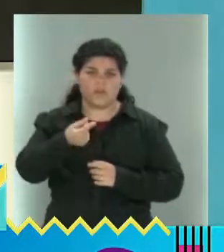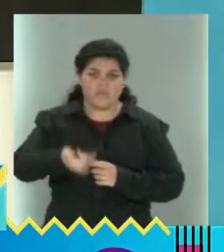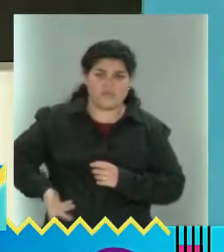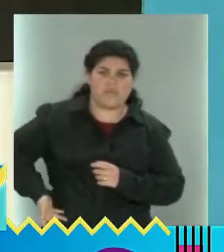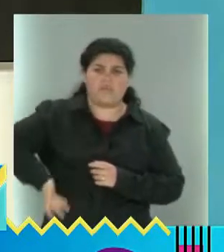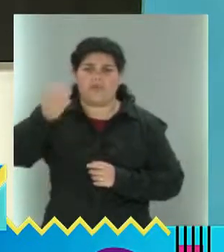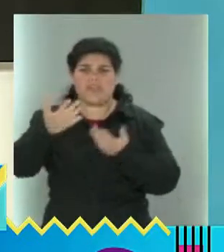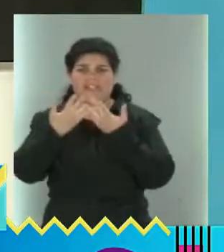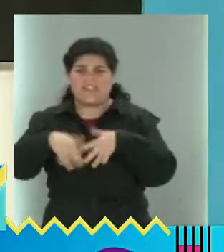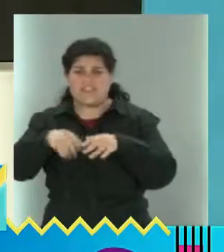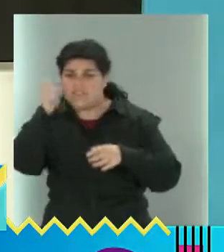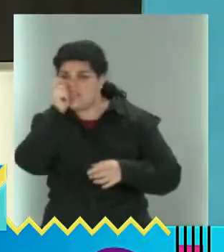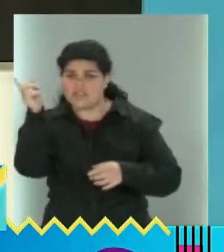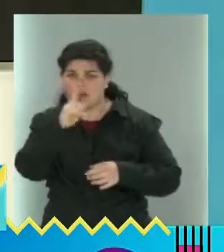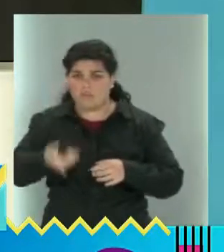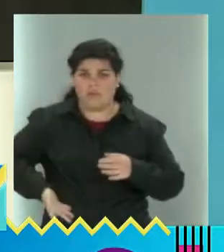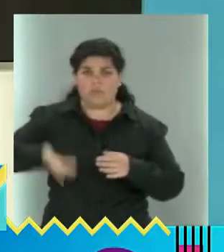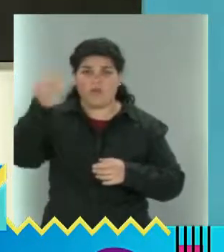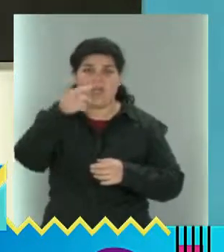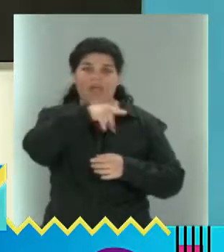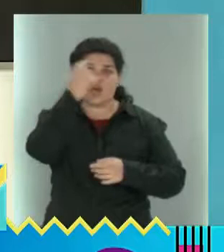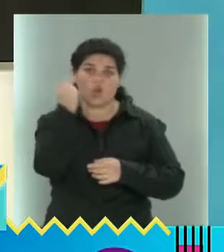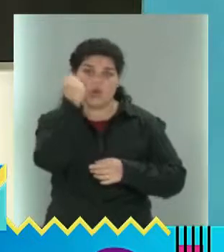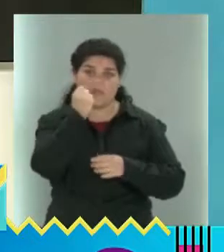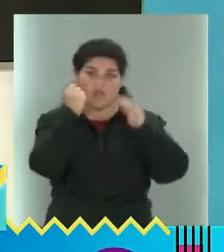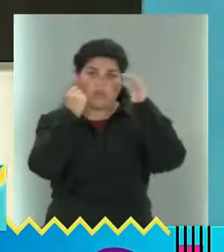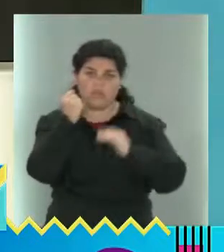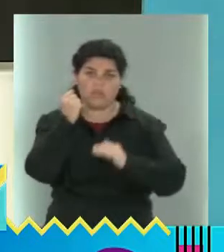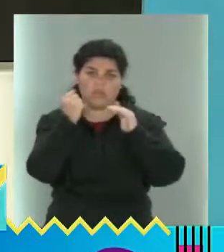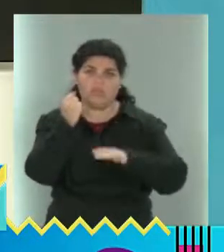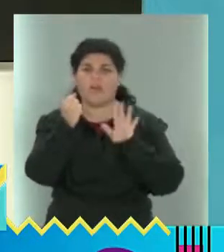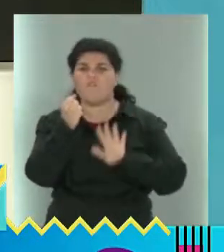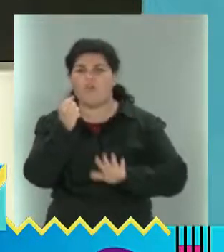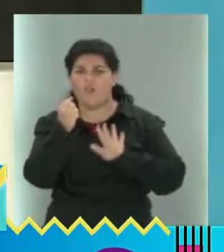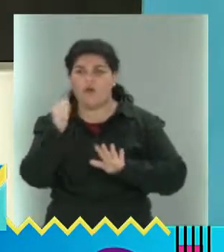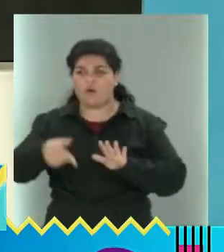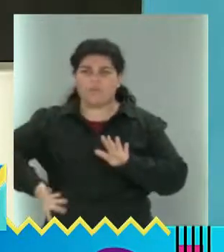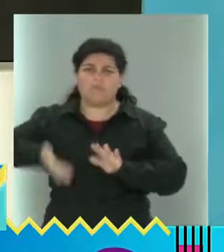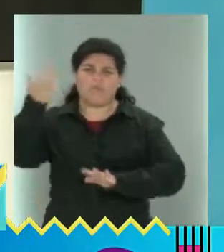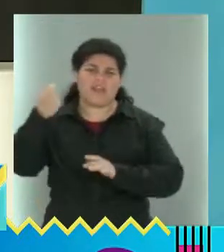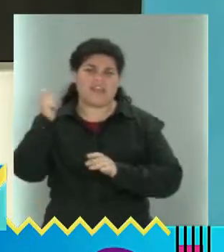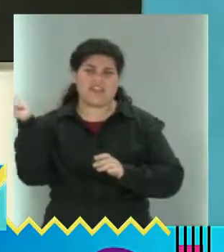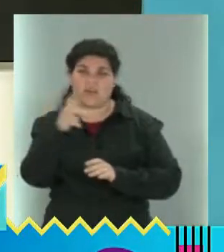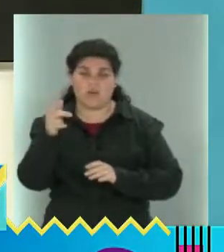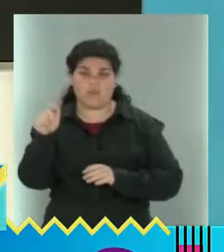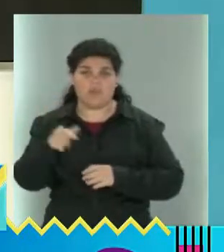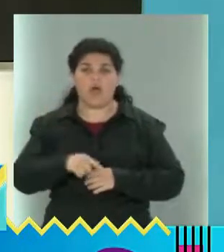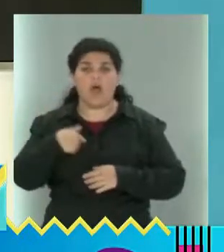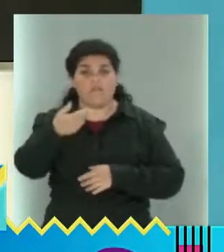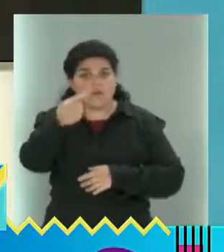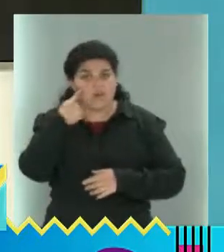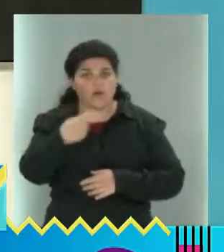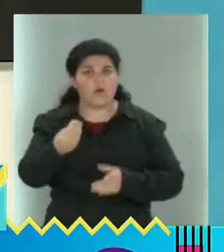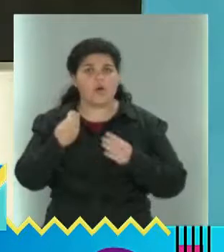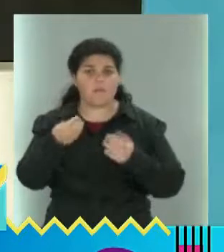con respecto a los precios de la economía, el promedio de precios de la economía. Obviamente, vamos a ver cuáles son esas consecuencias que se pueden empezar a ver desde